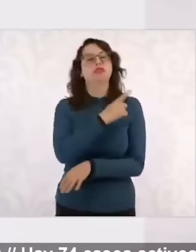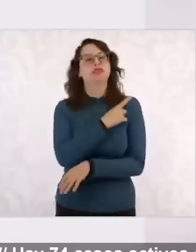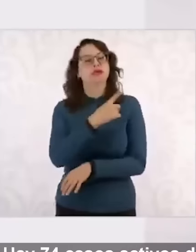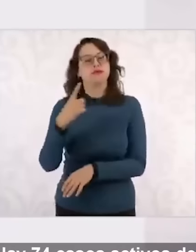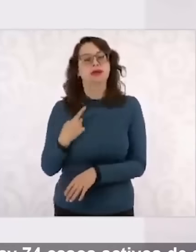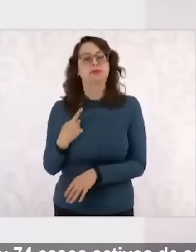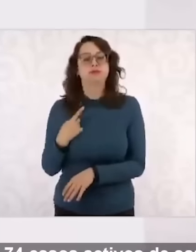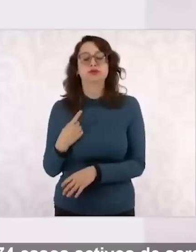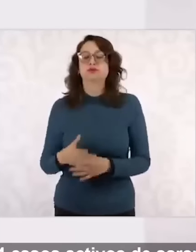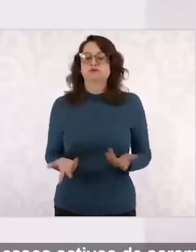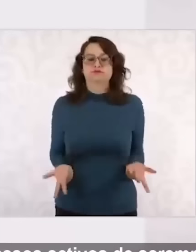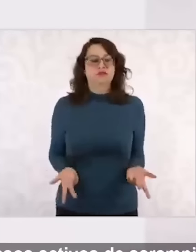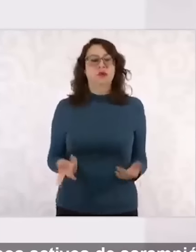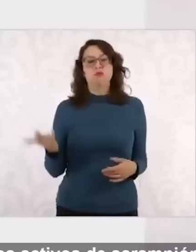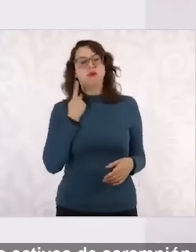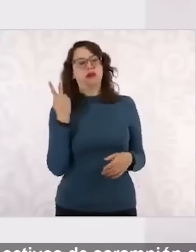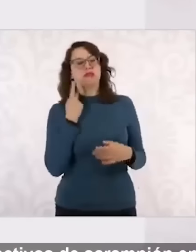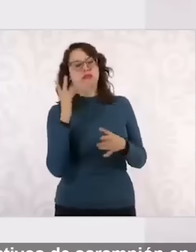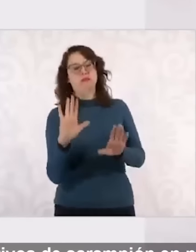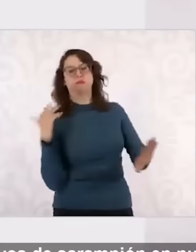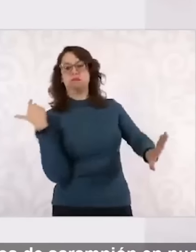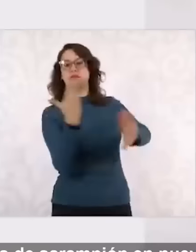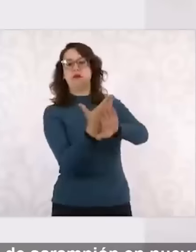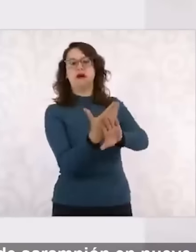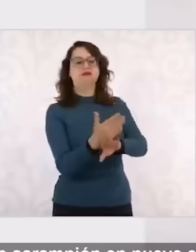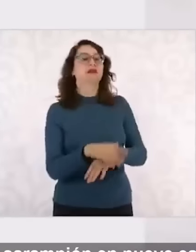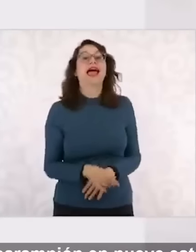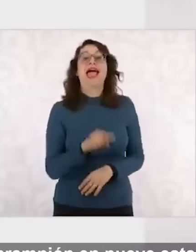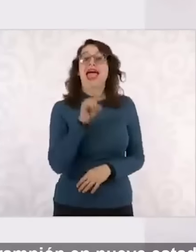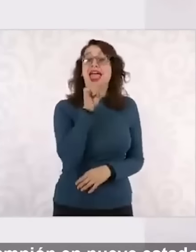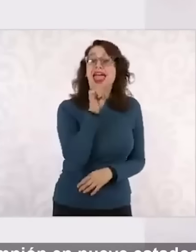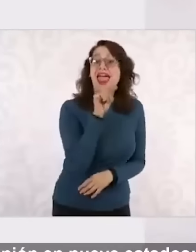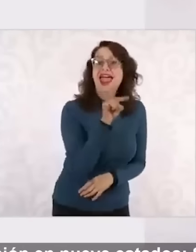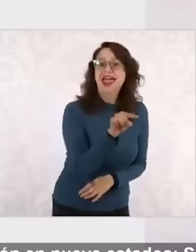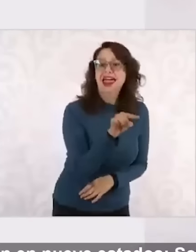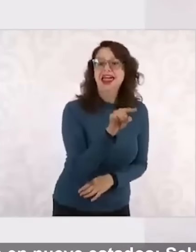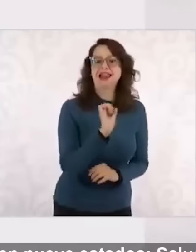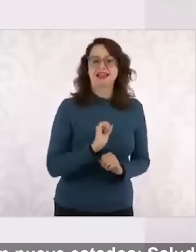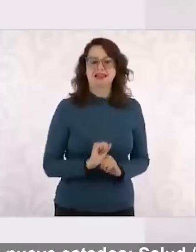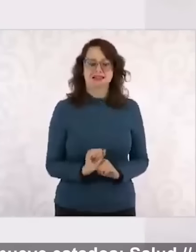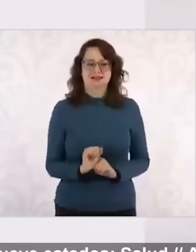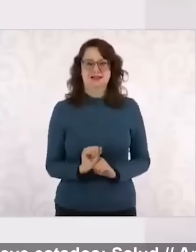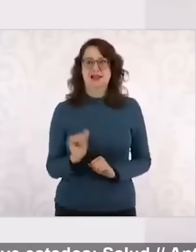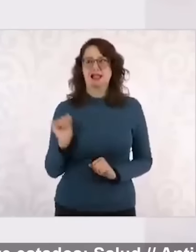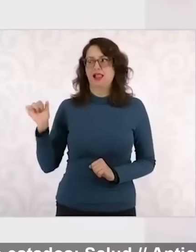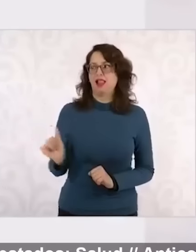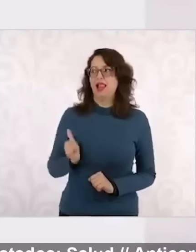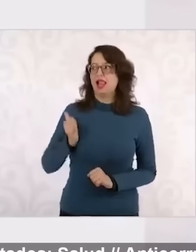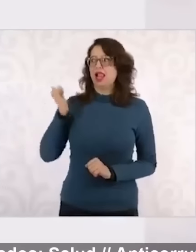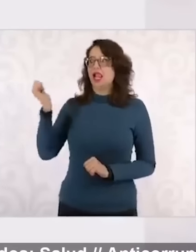no tiene nada que ver con un asunto político. Quien lo politizó realmente fue él.